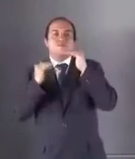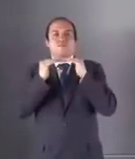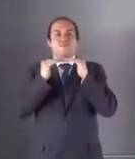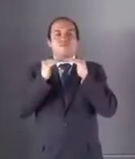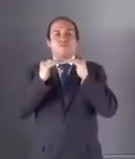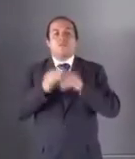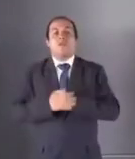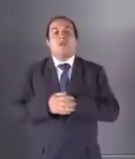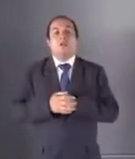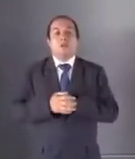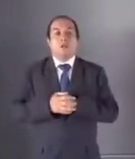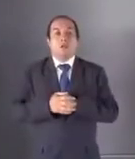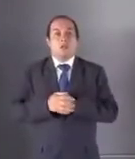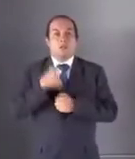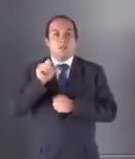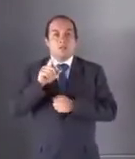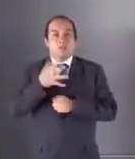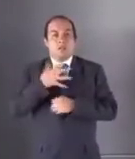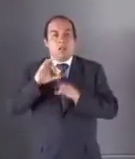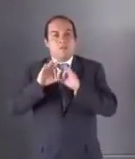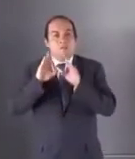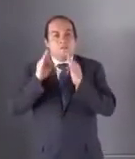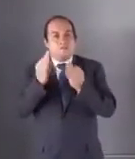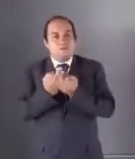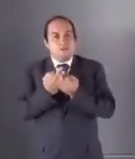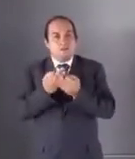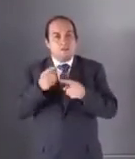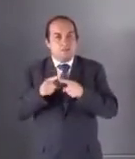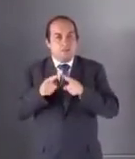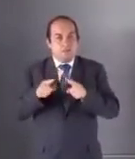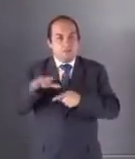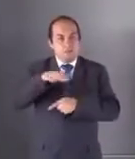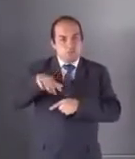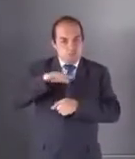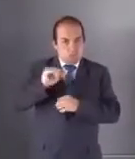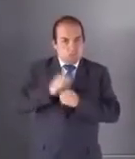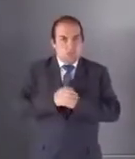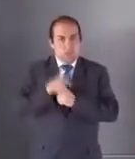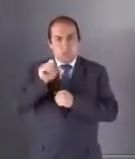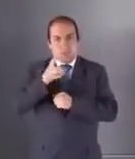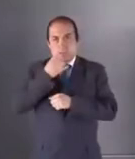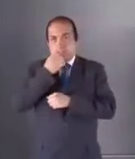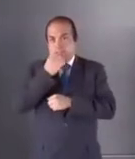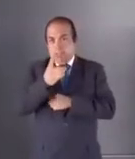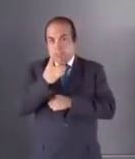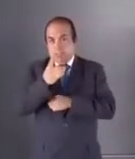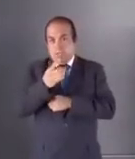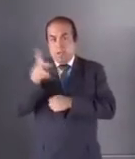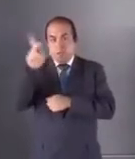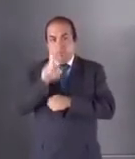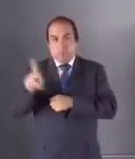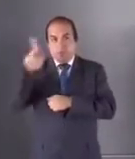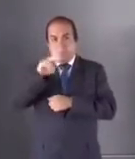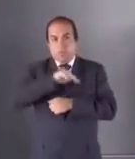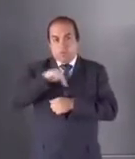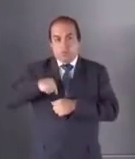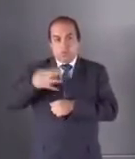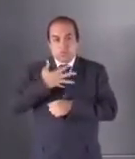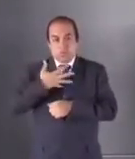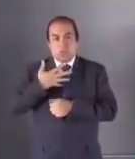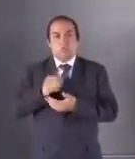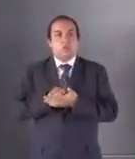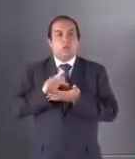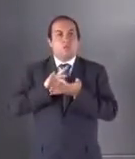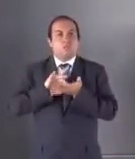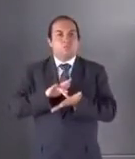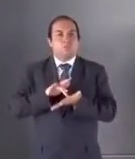caminar de la periferia al centro de una manera distinta, y además decirle a la población que menos ha estado beneficiada históricamente